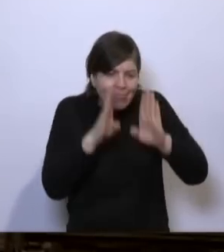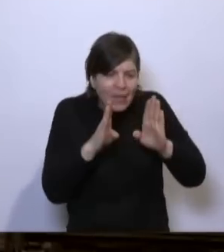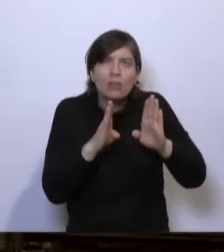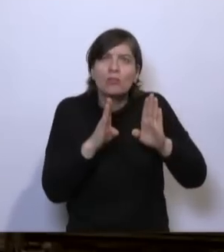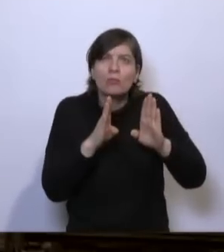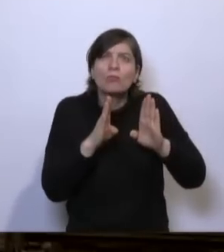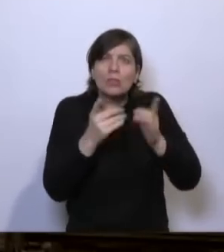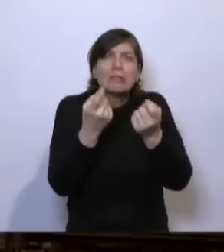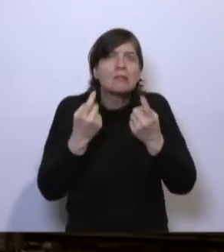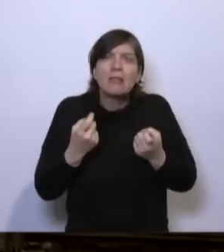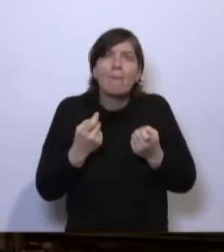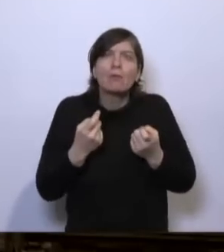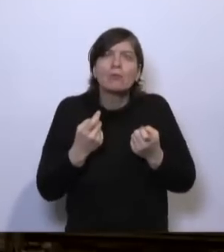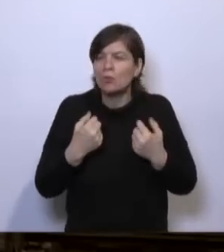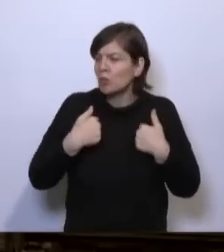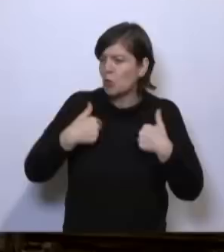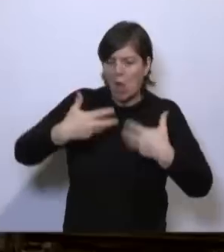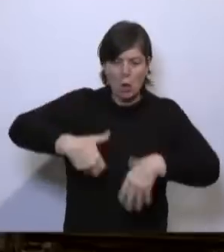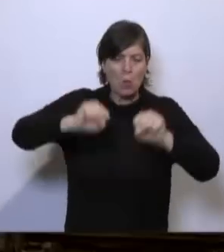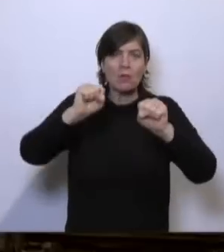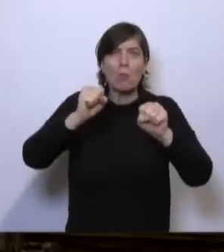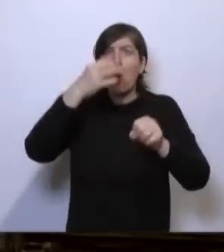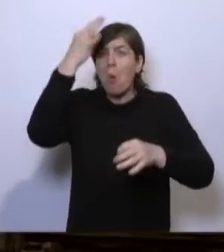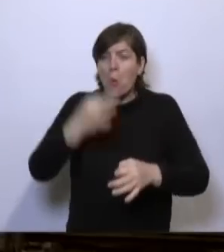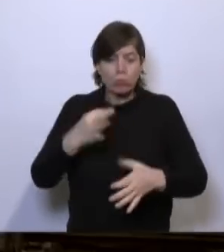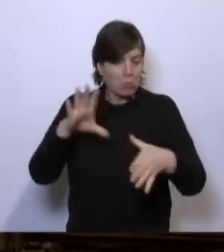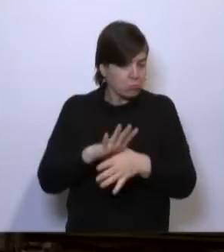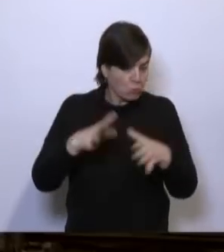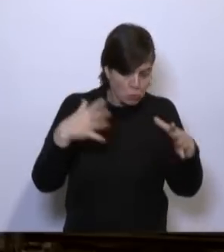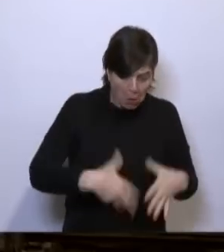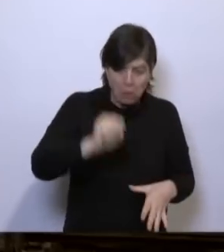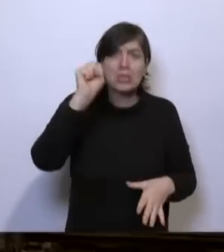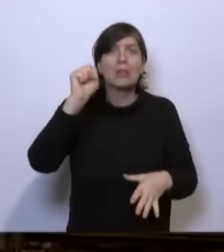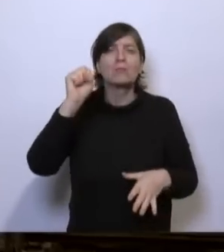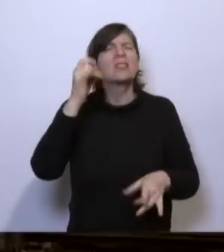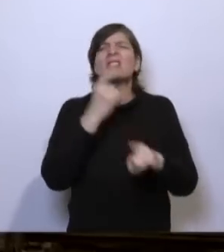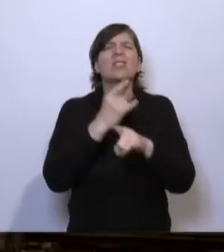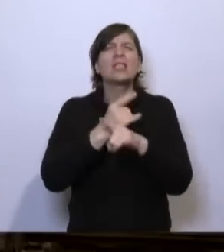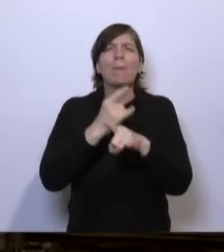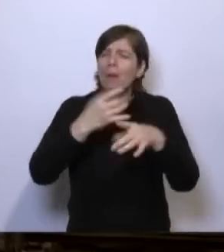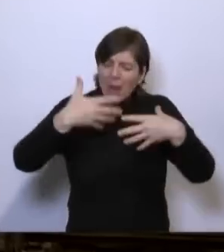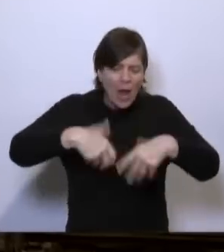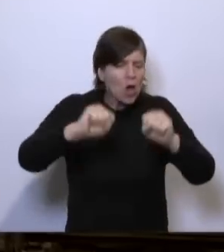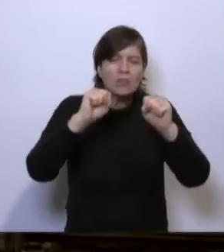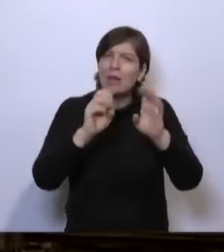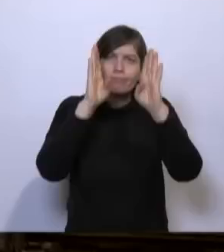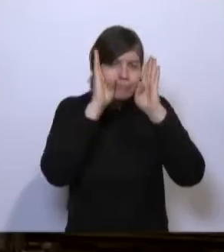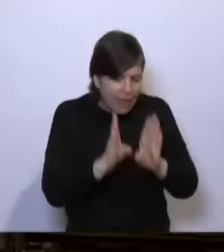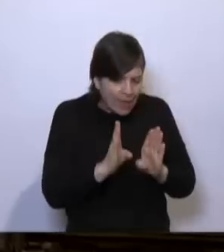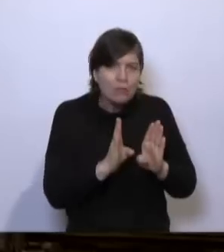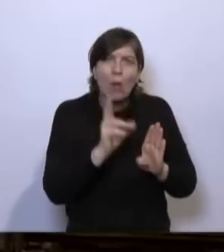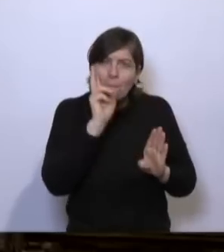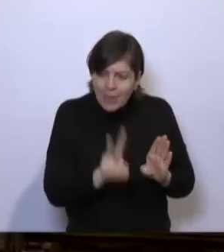atentos. Salvo que uno encuentre algo por casualidad, siempre para encontrar hay que estar